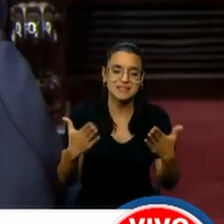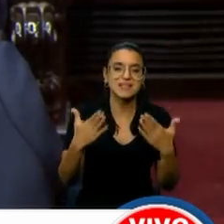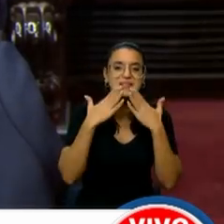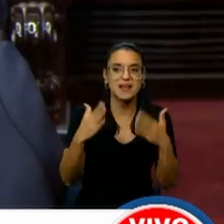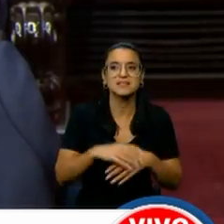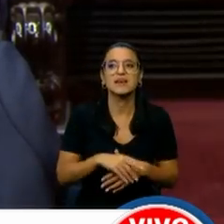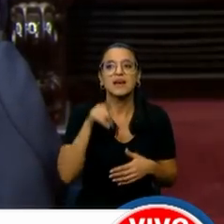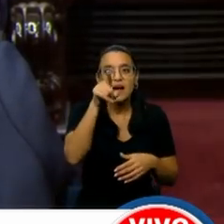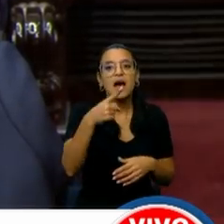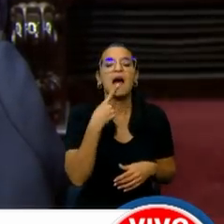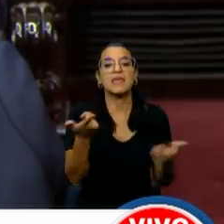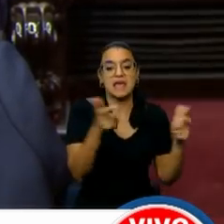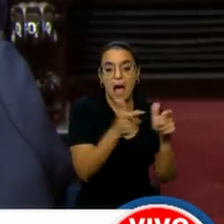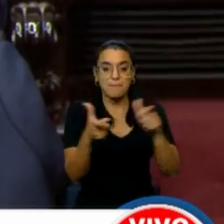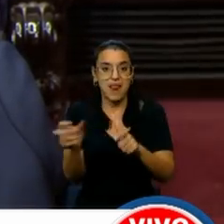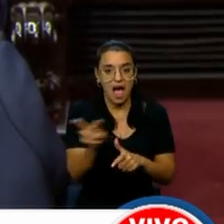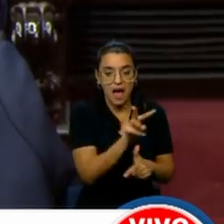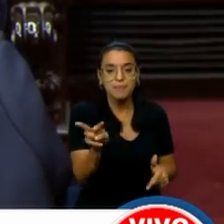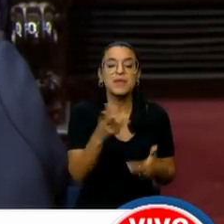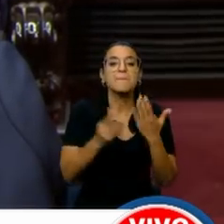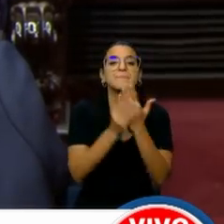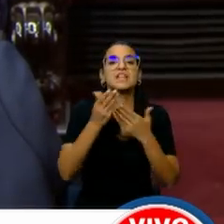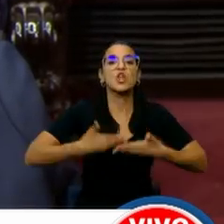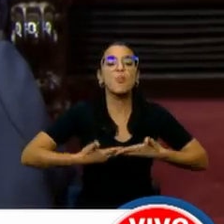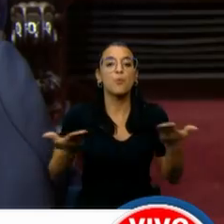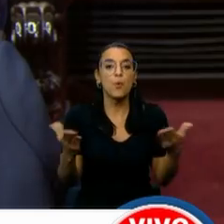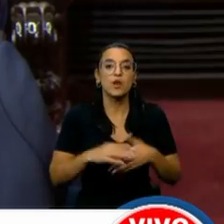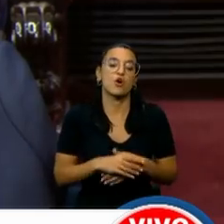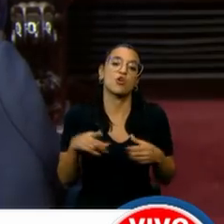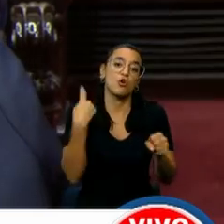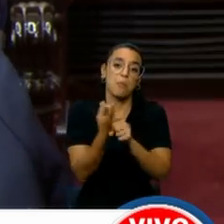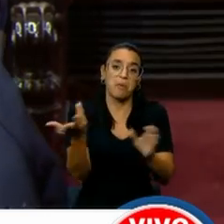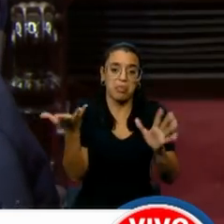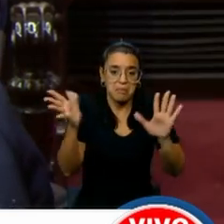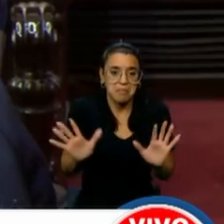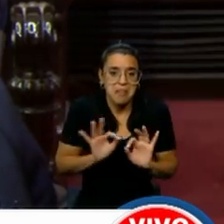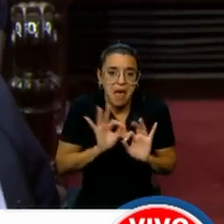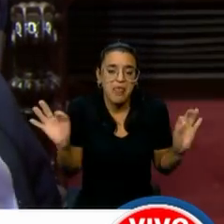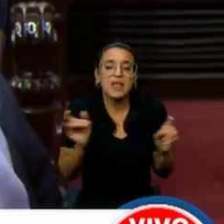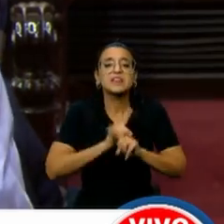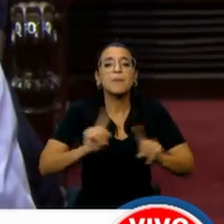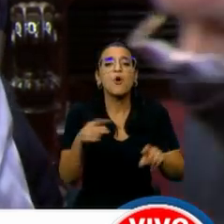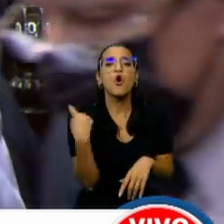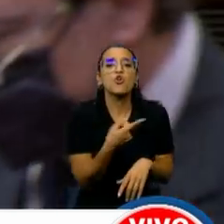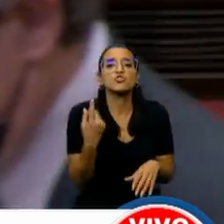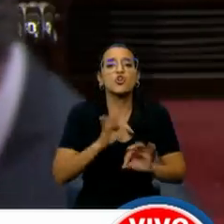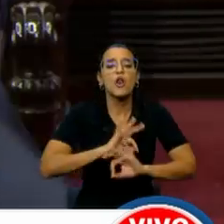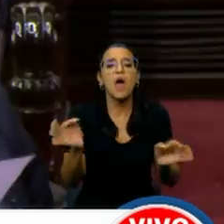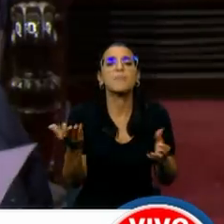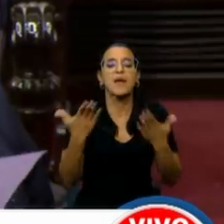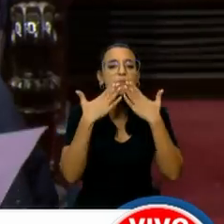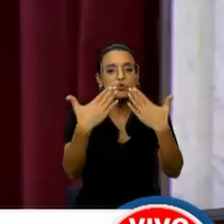desde cual la bicameral la bicameral del ministerio público no puede hacer nada como tampoco pudimos hacer nada